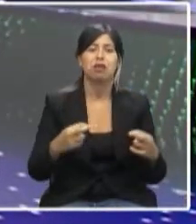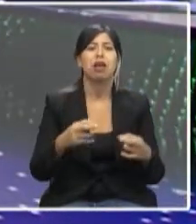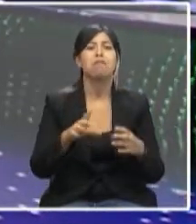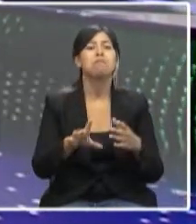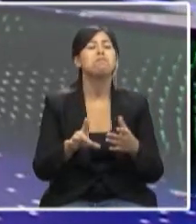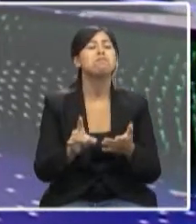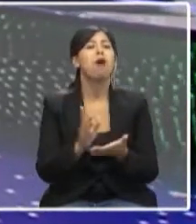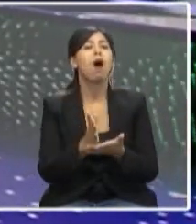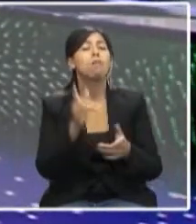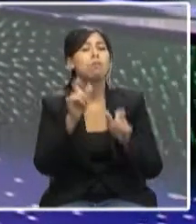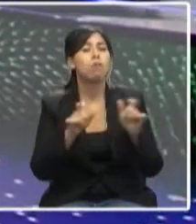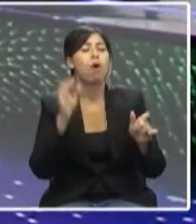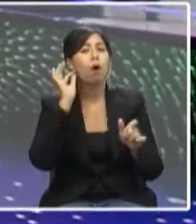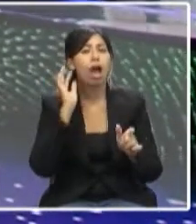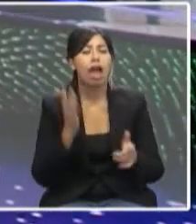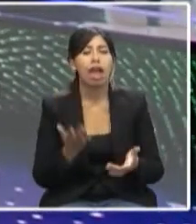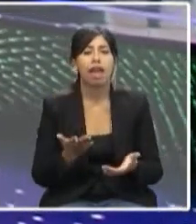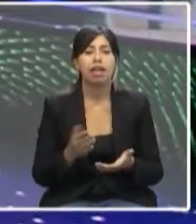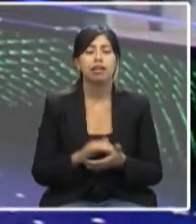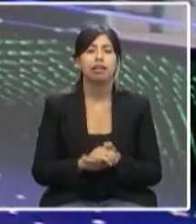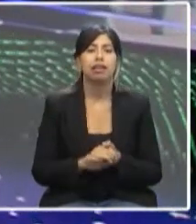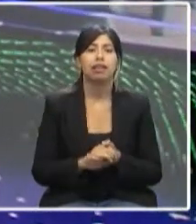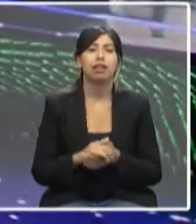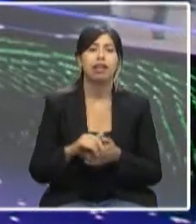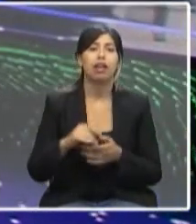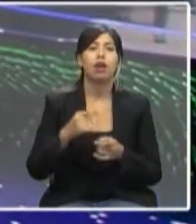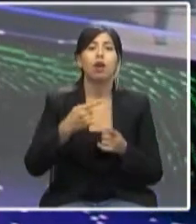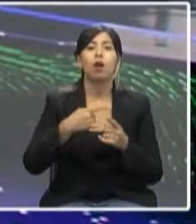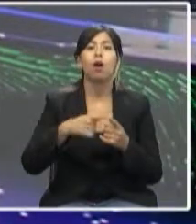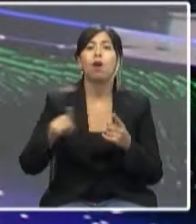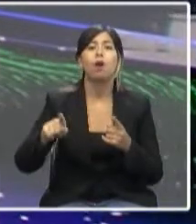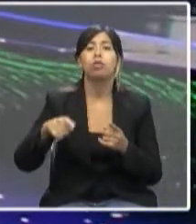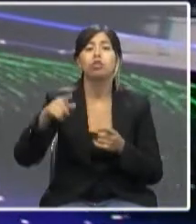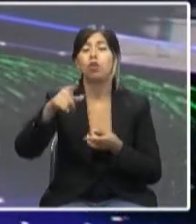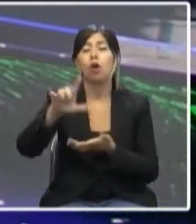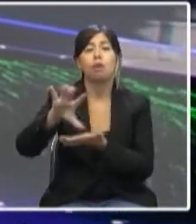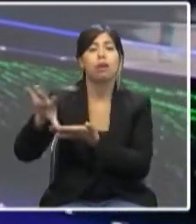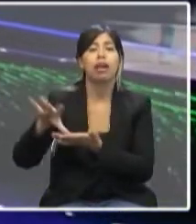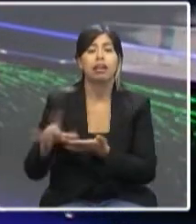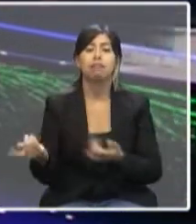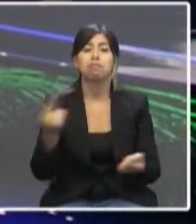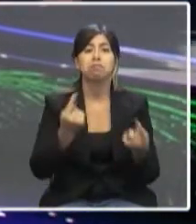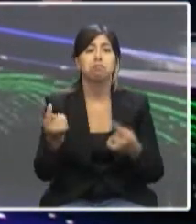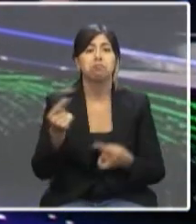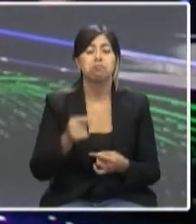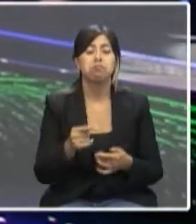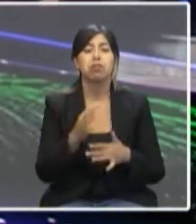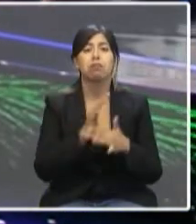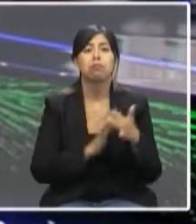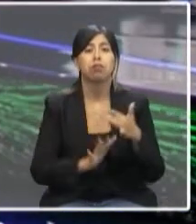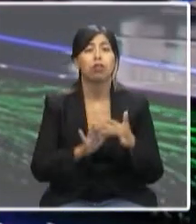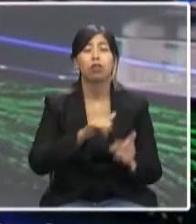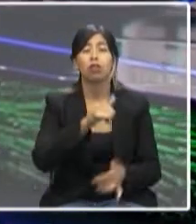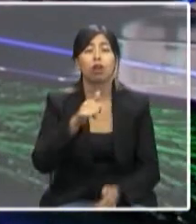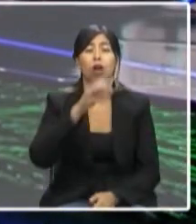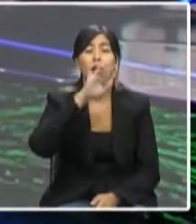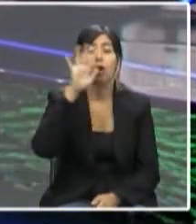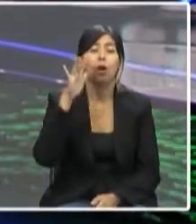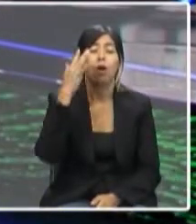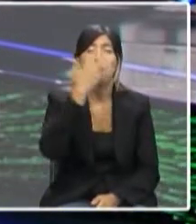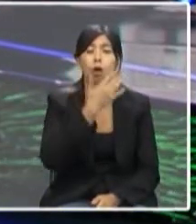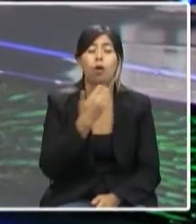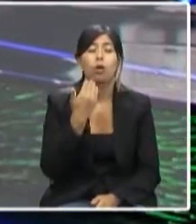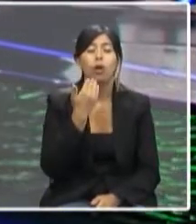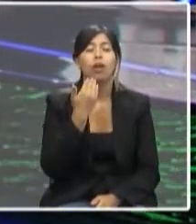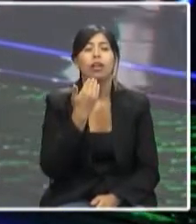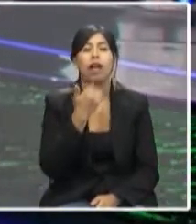mujeres, eh, personas de fuera de Silicon Valley, de todos los colores y de muchas